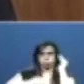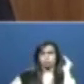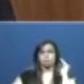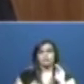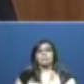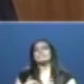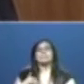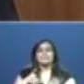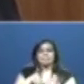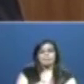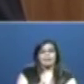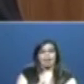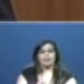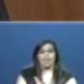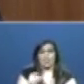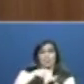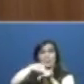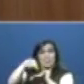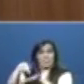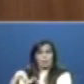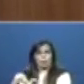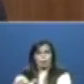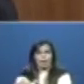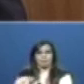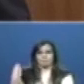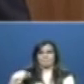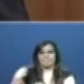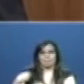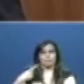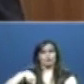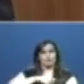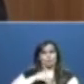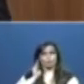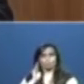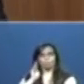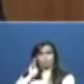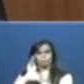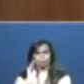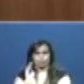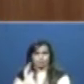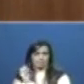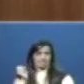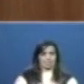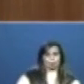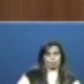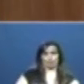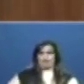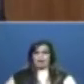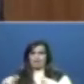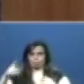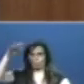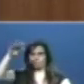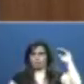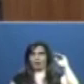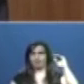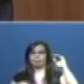y abaratar la deuda con la que financiamos el desfase actual entre nuestros ingresos y gastos y de esta